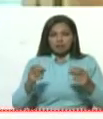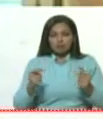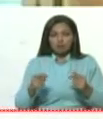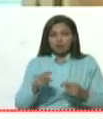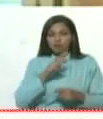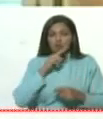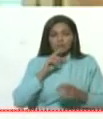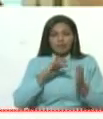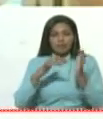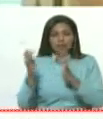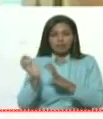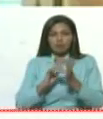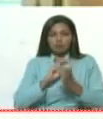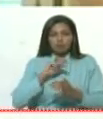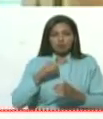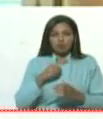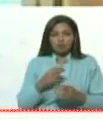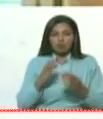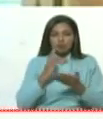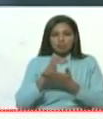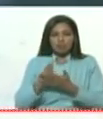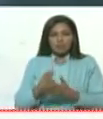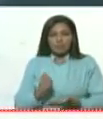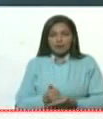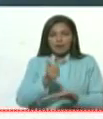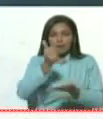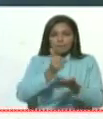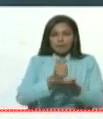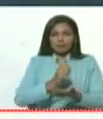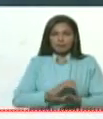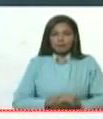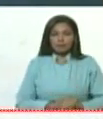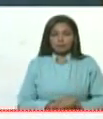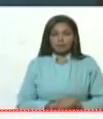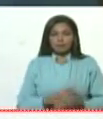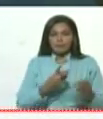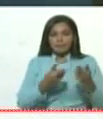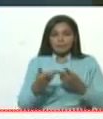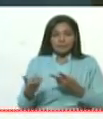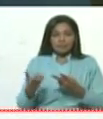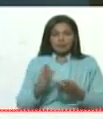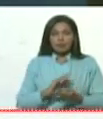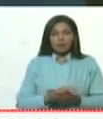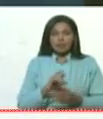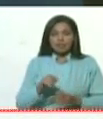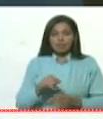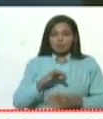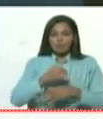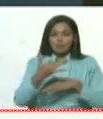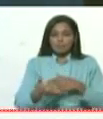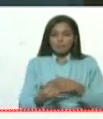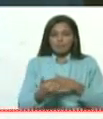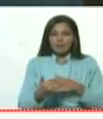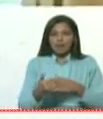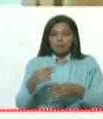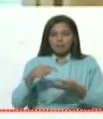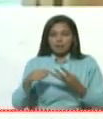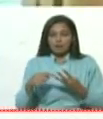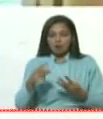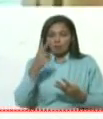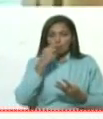Cristo nuestro Señor por siempre. Amén. Bienvenido pues en este plan Opción por los